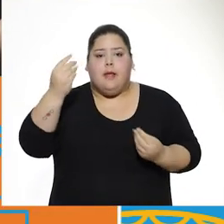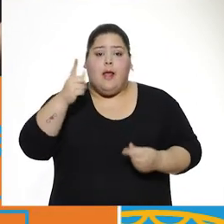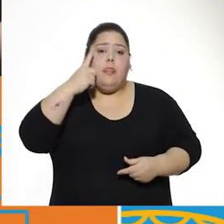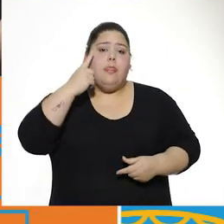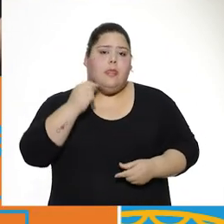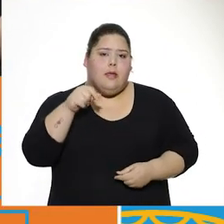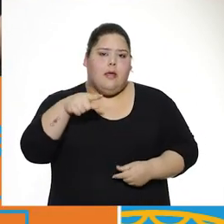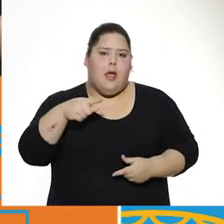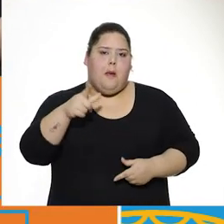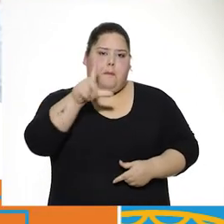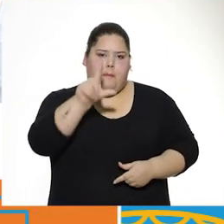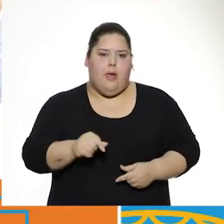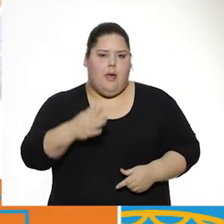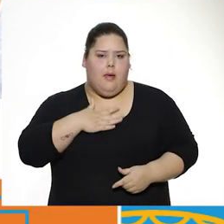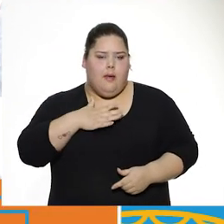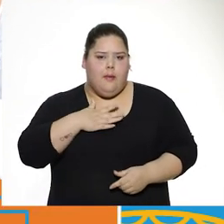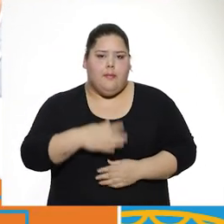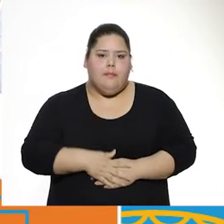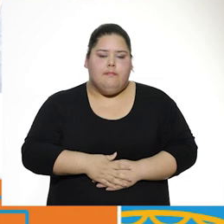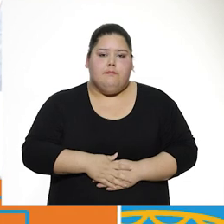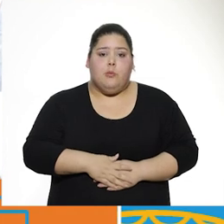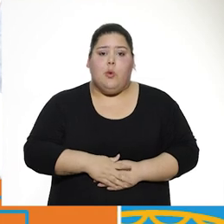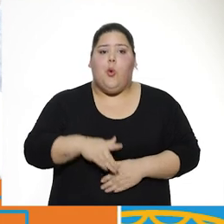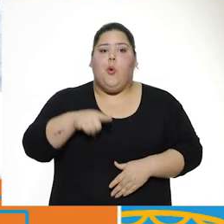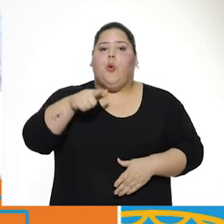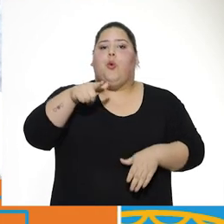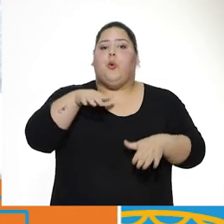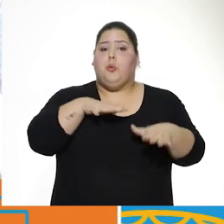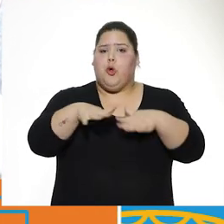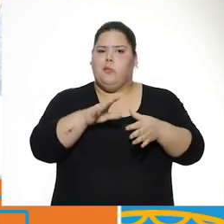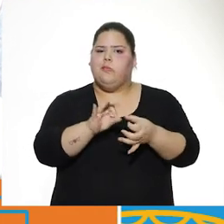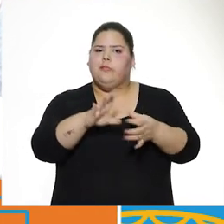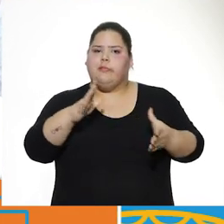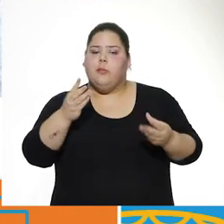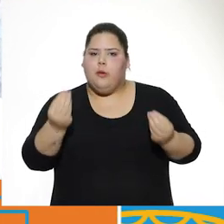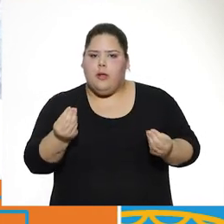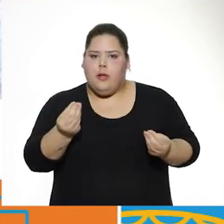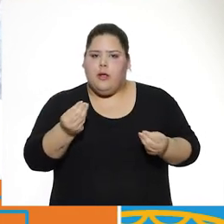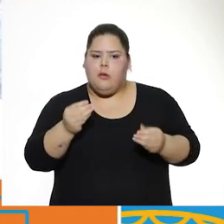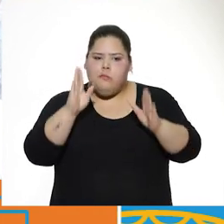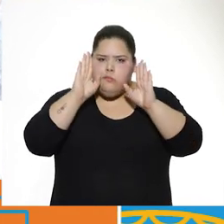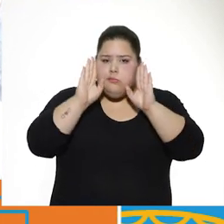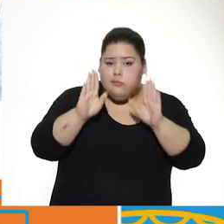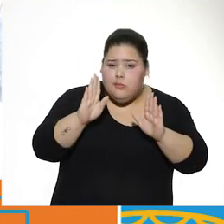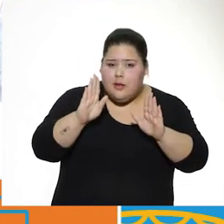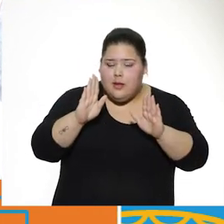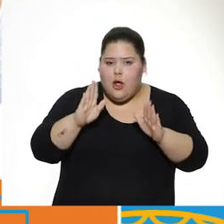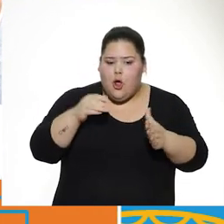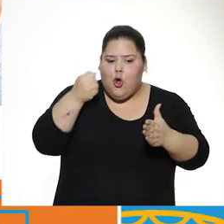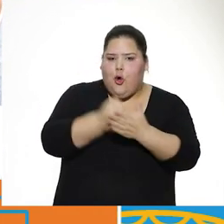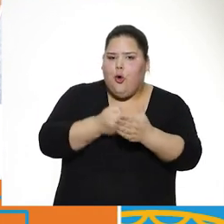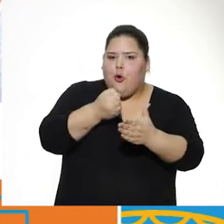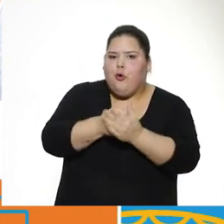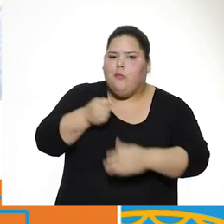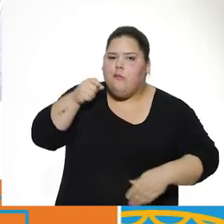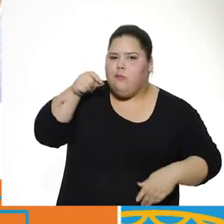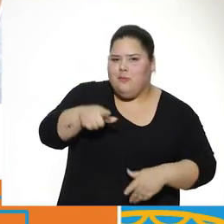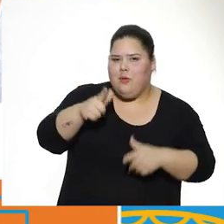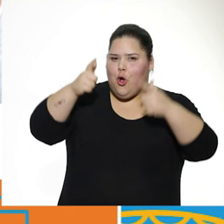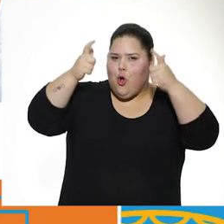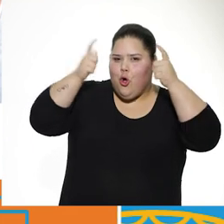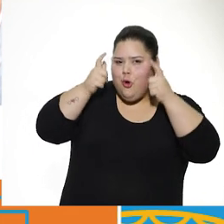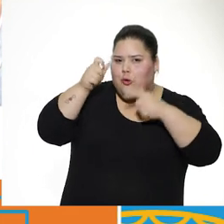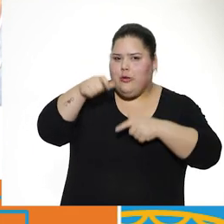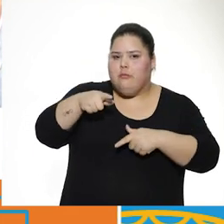Día de la Patria. Fue un movimiento democrático porque estaba centrado en la lucha contra el